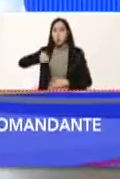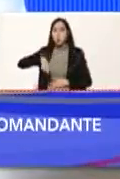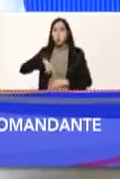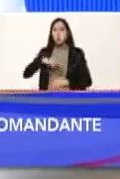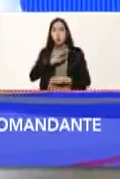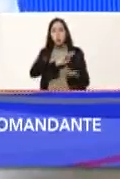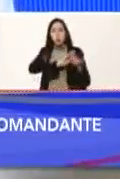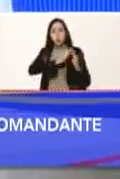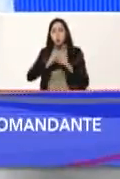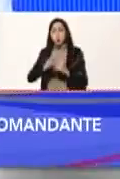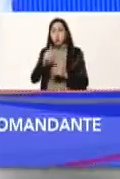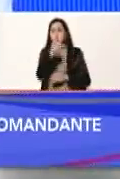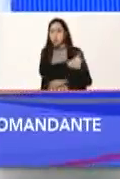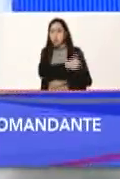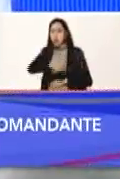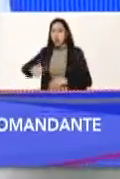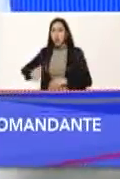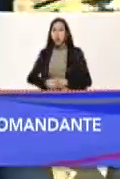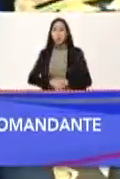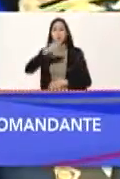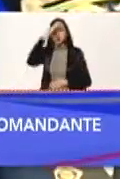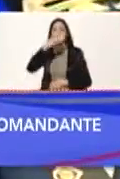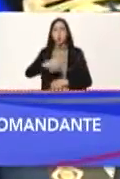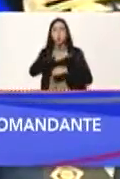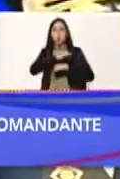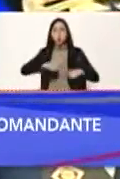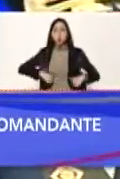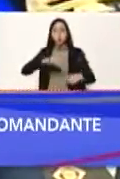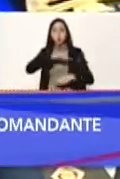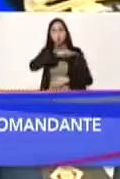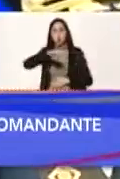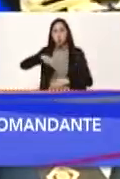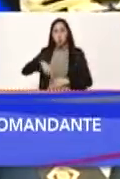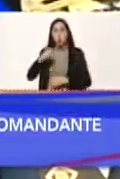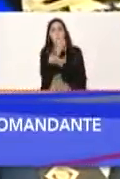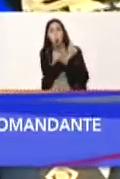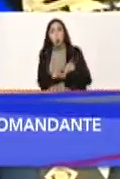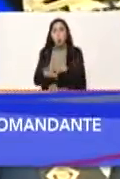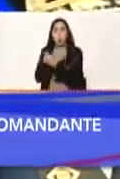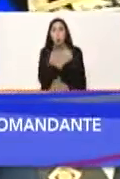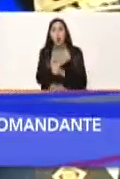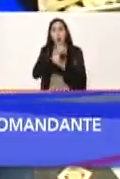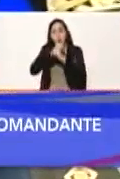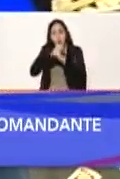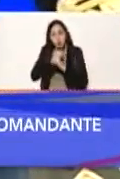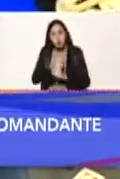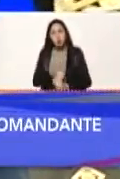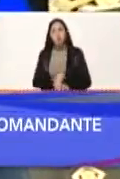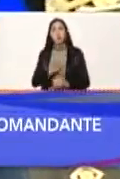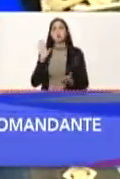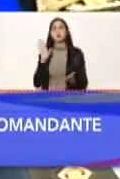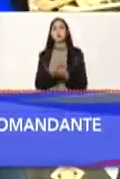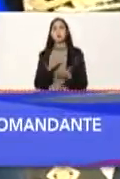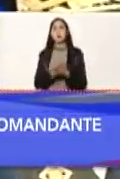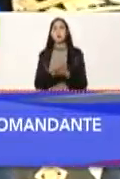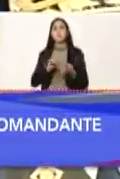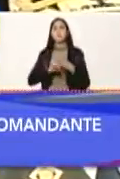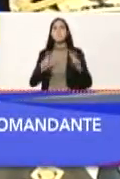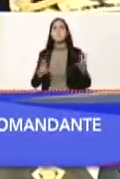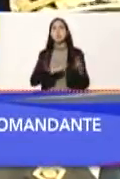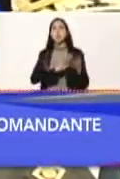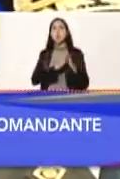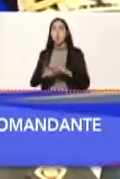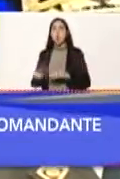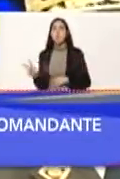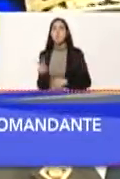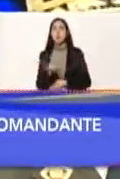comunidades. Guardia Nacional Bolivariana, vamos a darle amor, seguridad, estabilidad y paz a las comunidades de